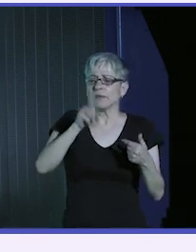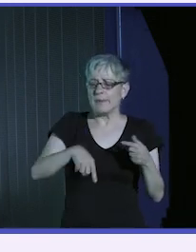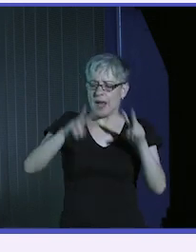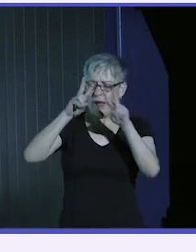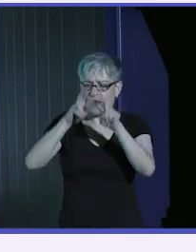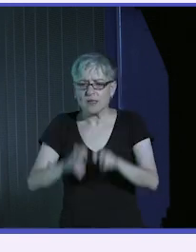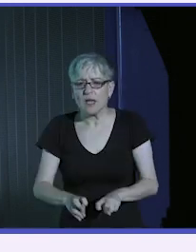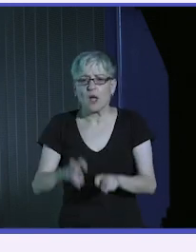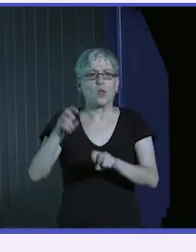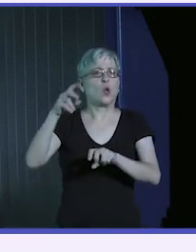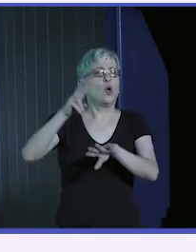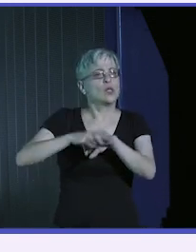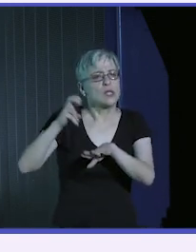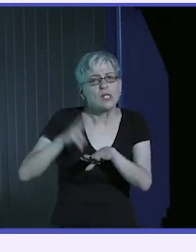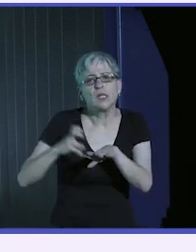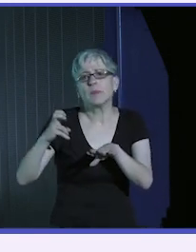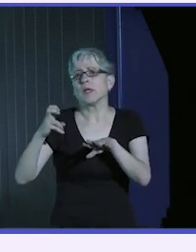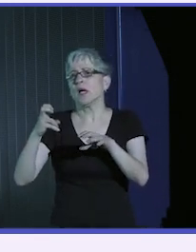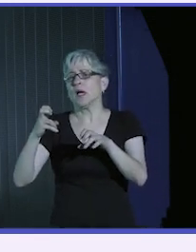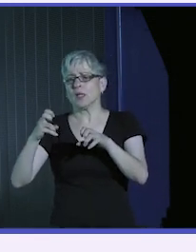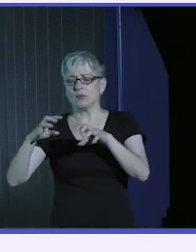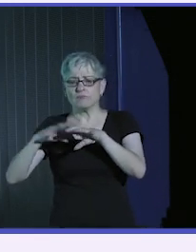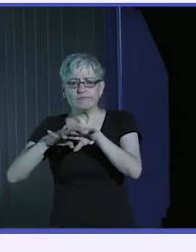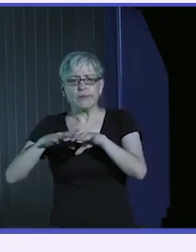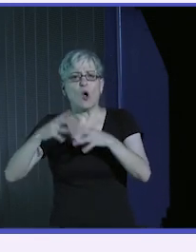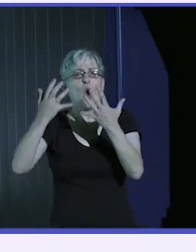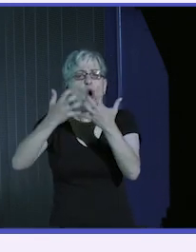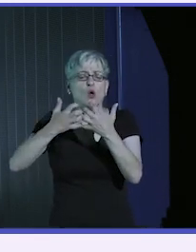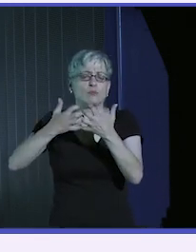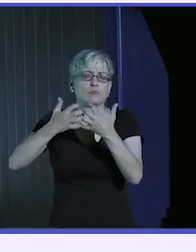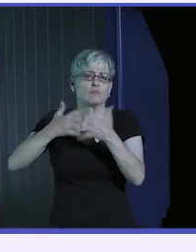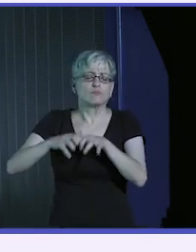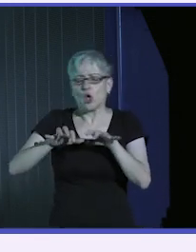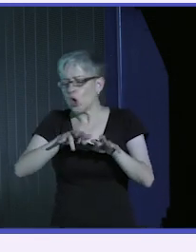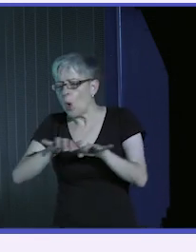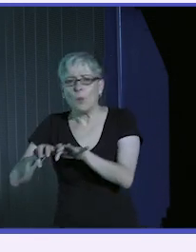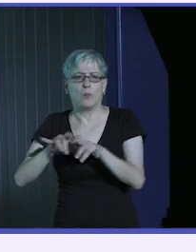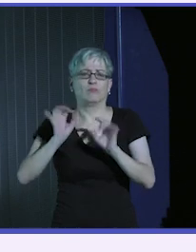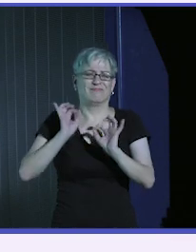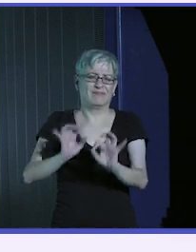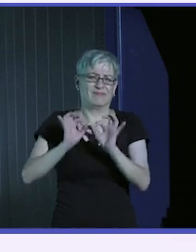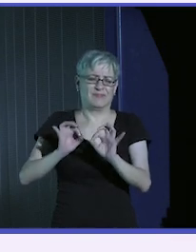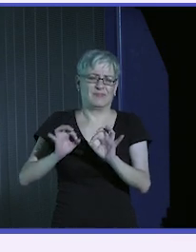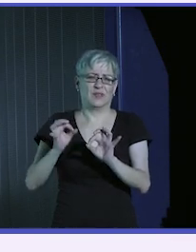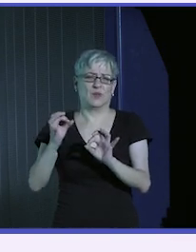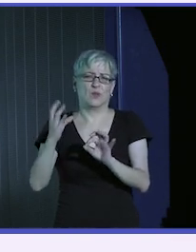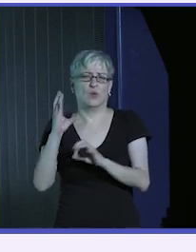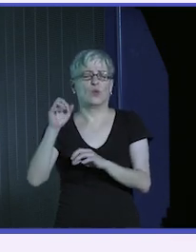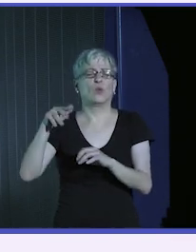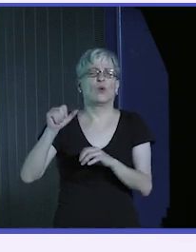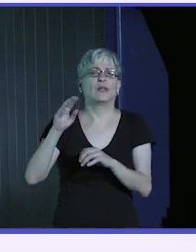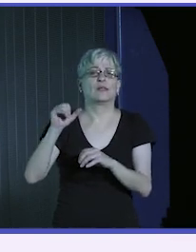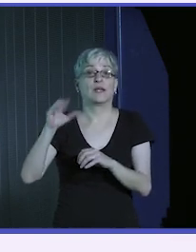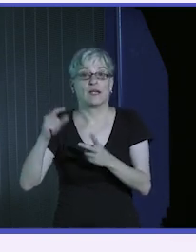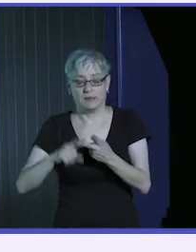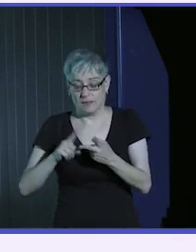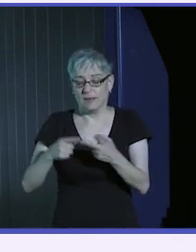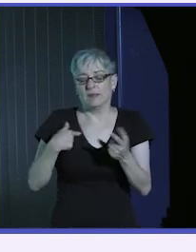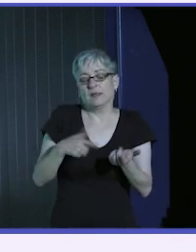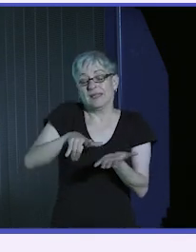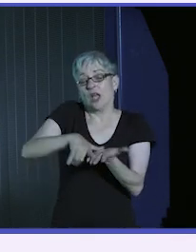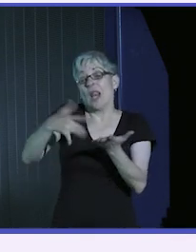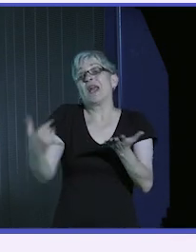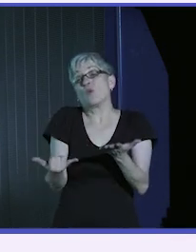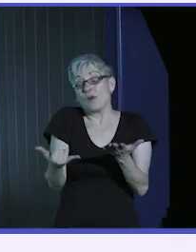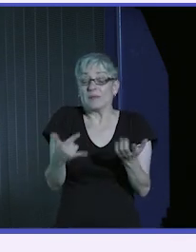en química, en ciencia de materiales, como en computación cuántica, para crear soluciones y pues hacerlo todo muchísimo más fácil con lenguaje